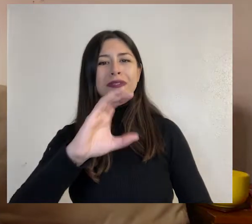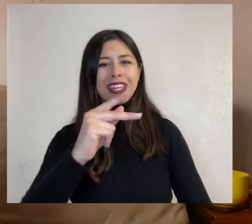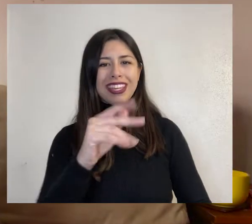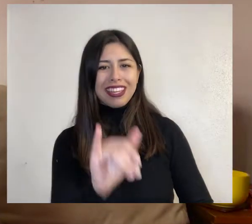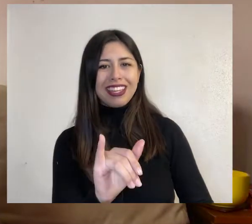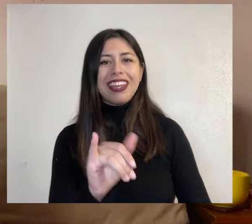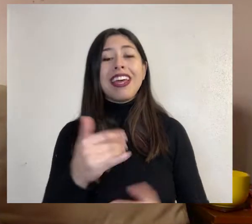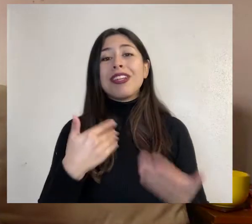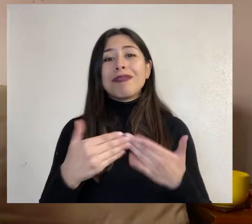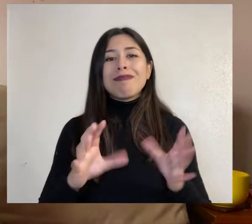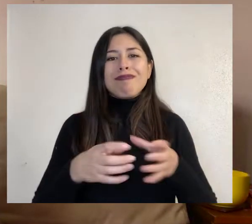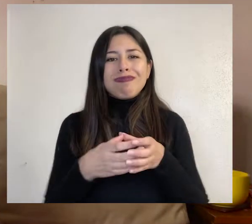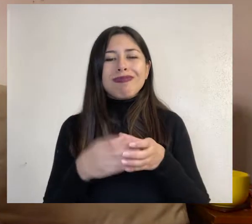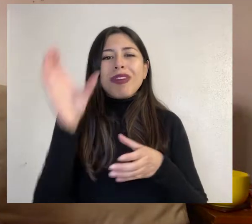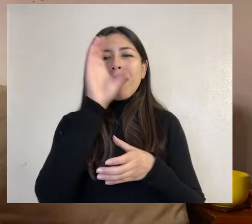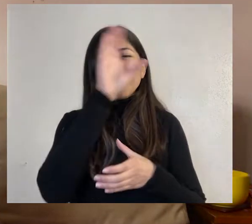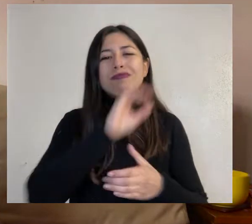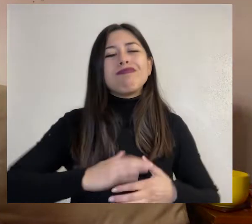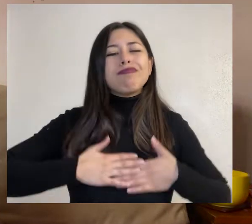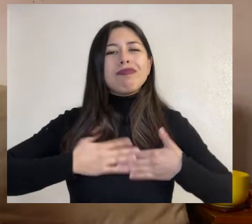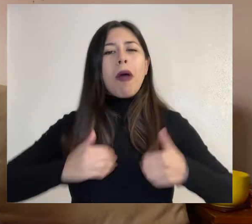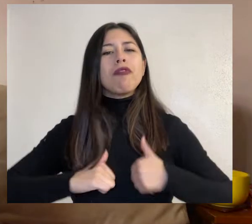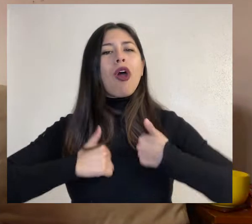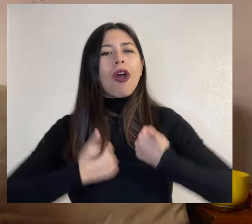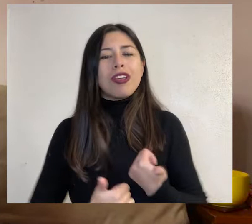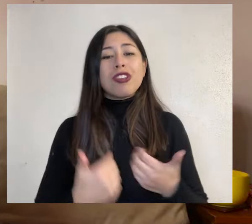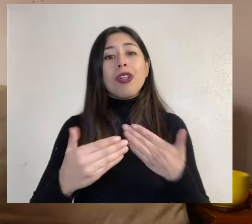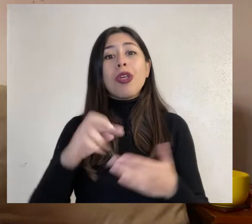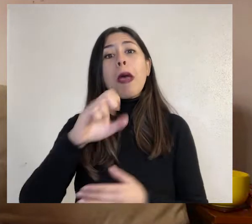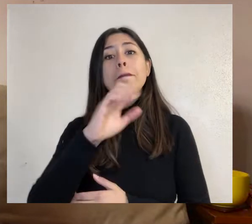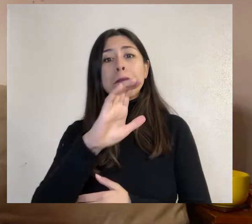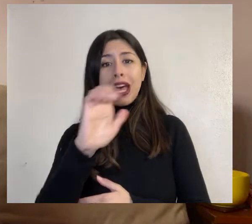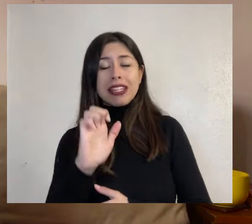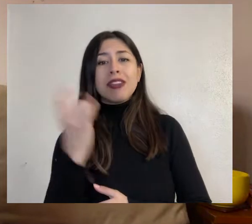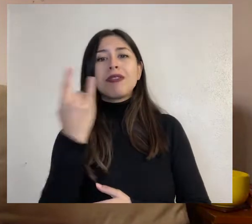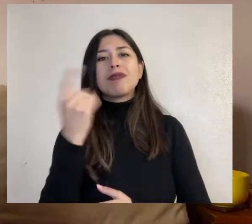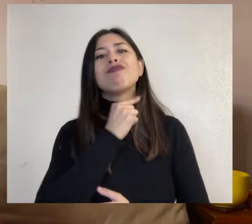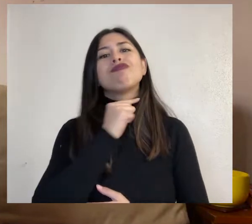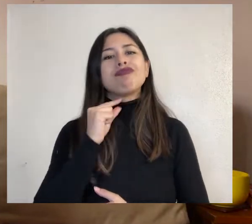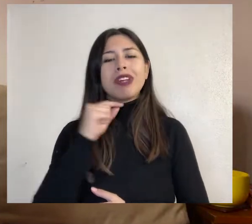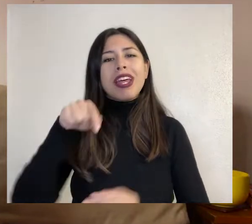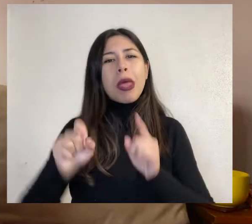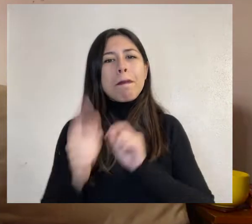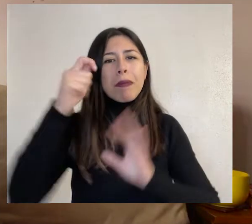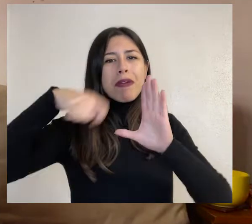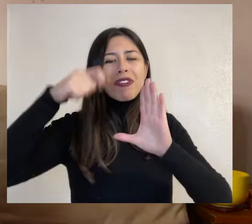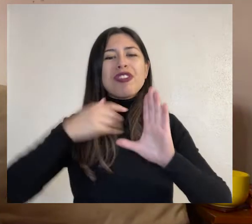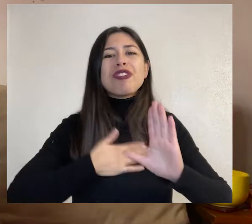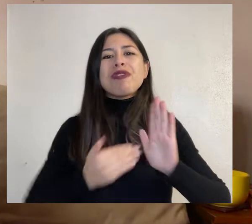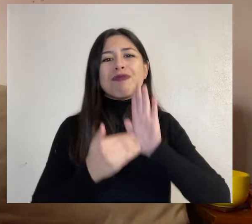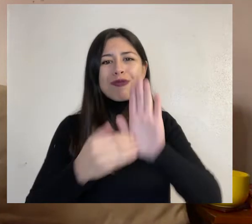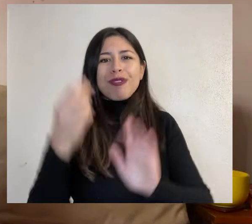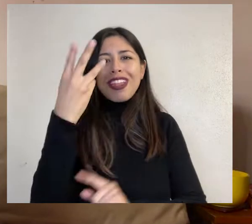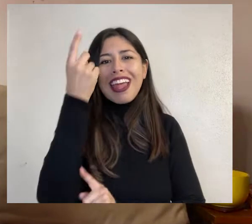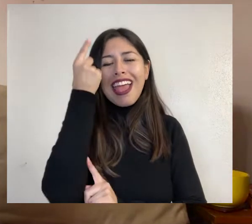soy Vicky del equipo de exploración vocacional del PASE de la Universidad Católica Silva Enríquez y en este primer video de nuestra área queremos proponerte tres